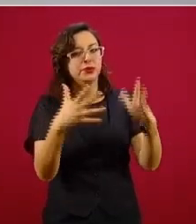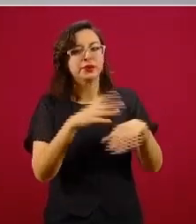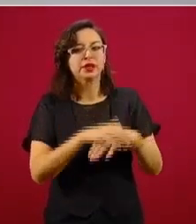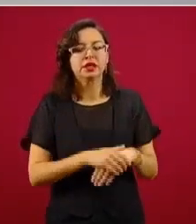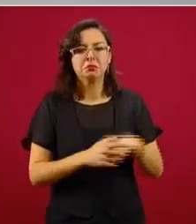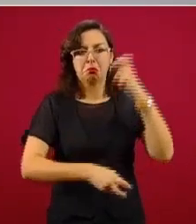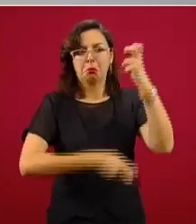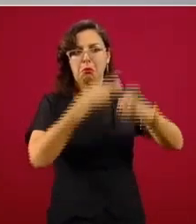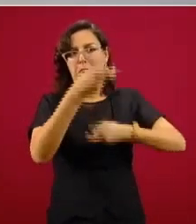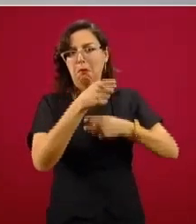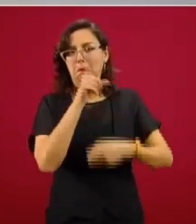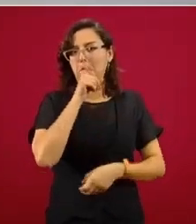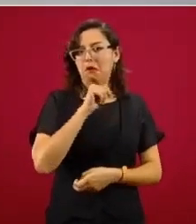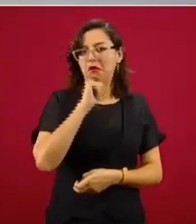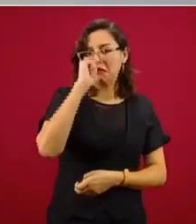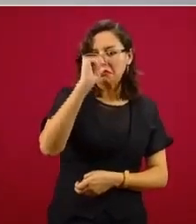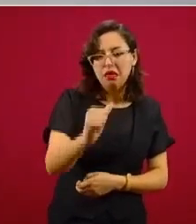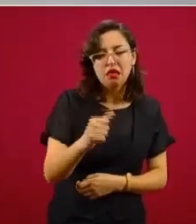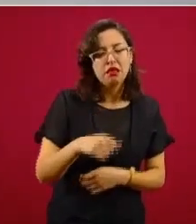turno.